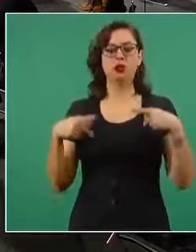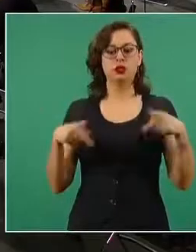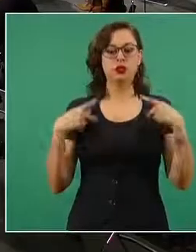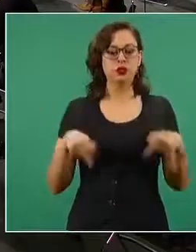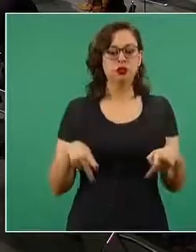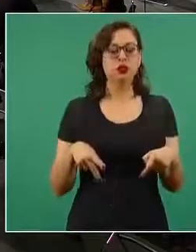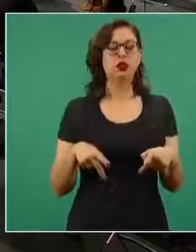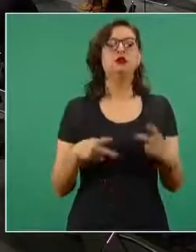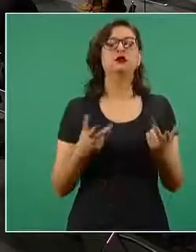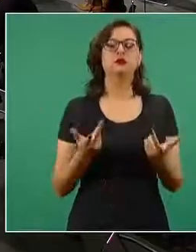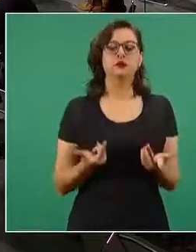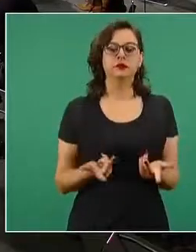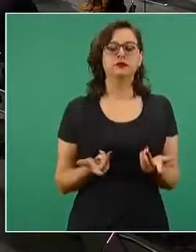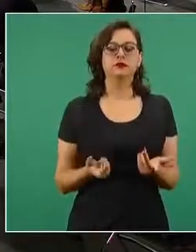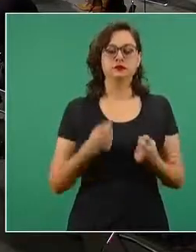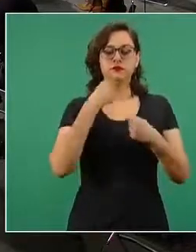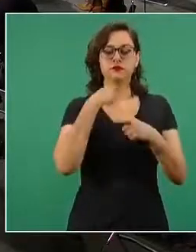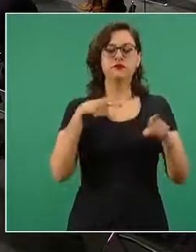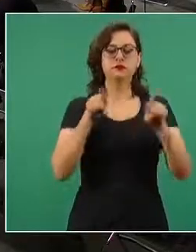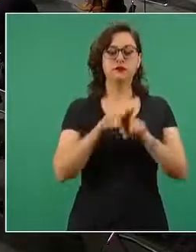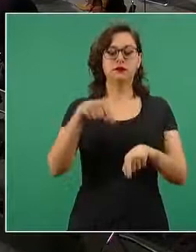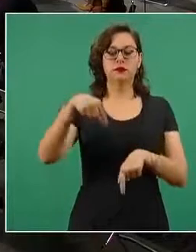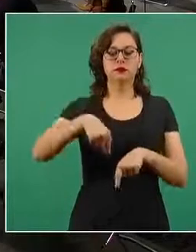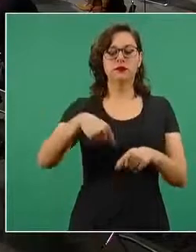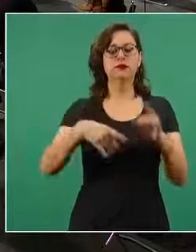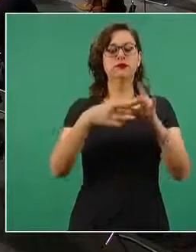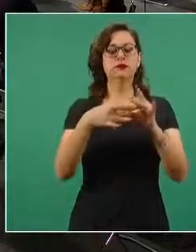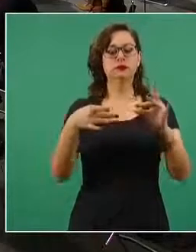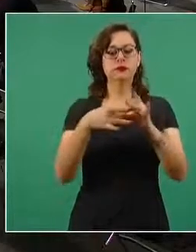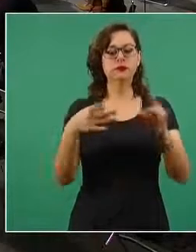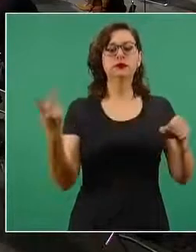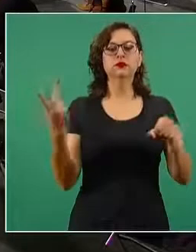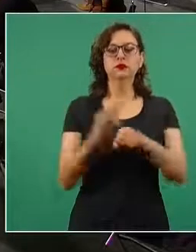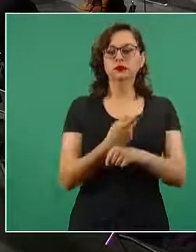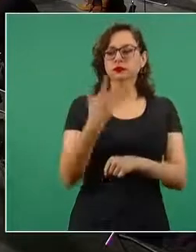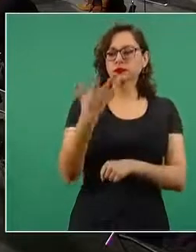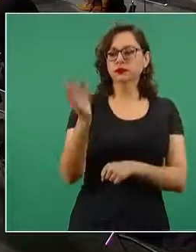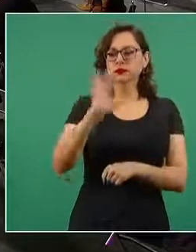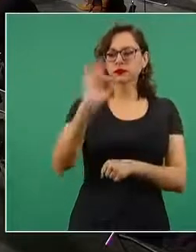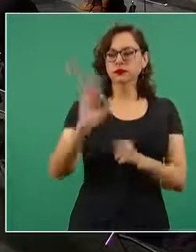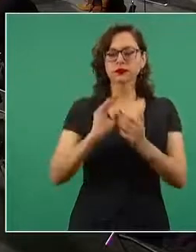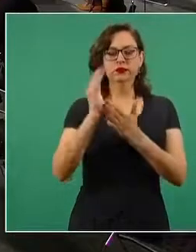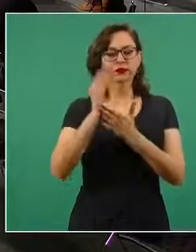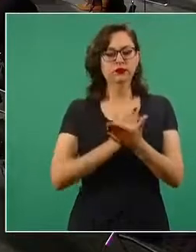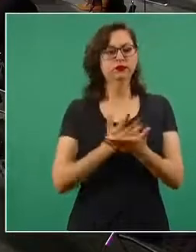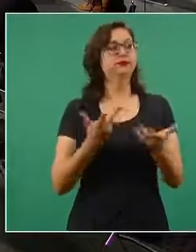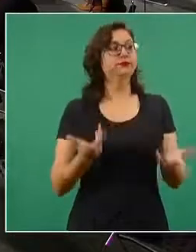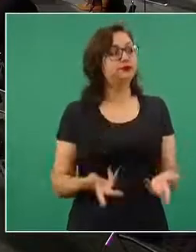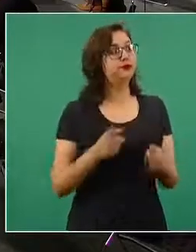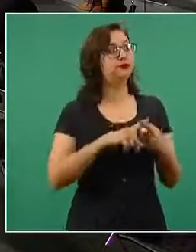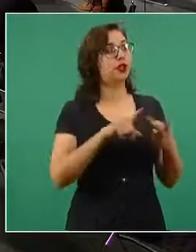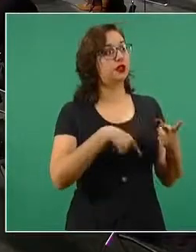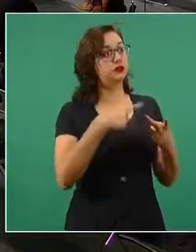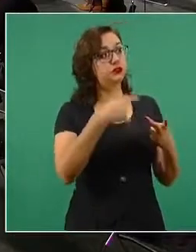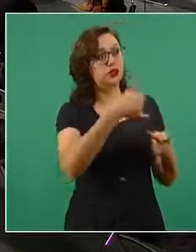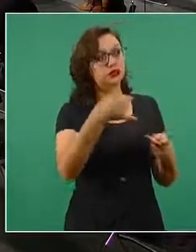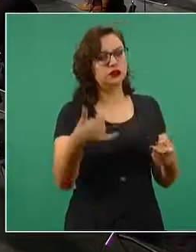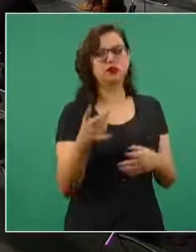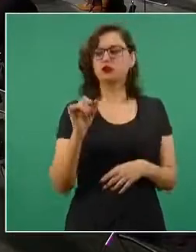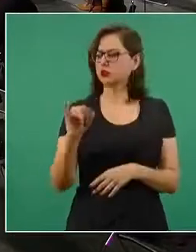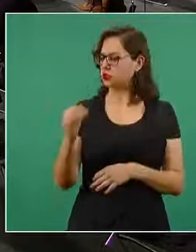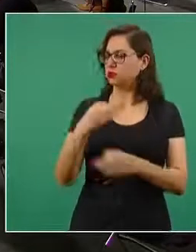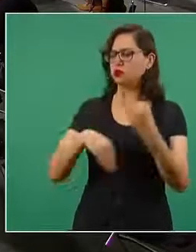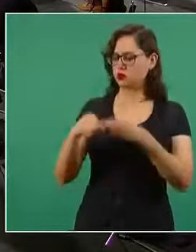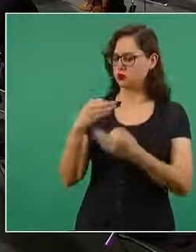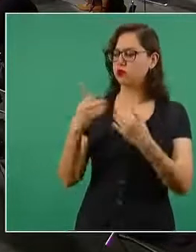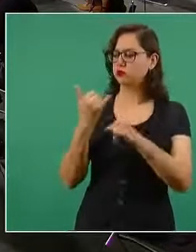planteó sobre el descuento del 5%. El 5%, lo de Infonavit. Todo Infonavit y todo. Muy